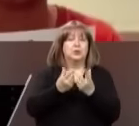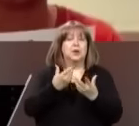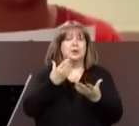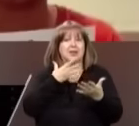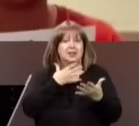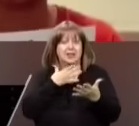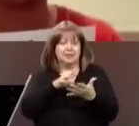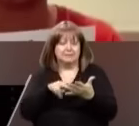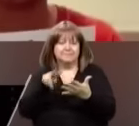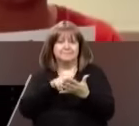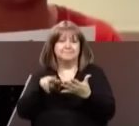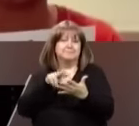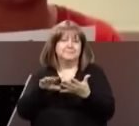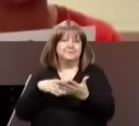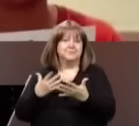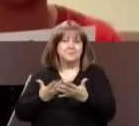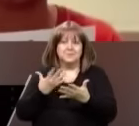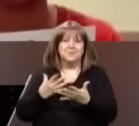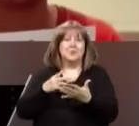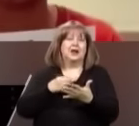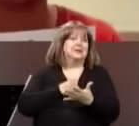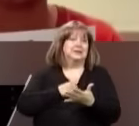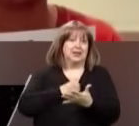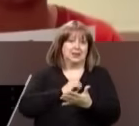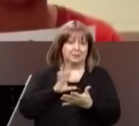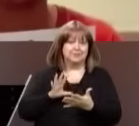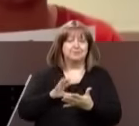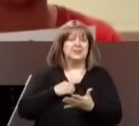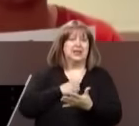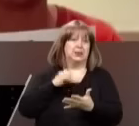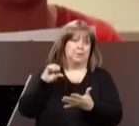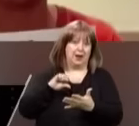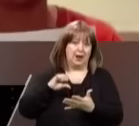Fue el caso Lucio. ¿Cree que tienen que estar separadas las acusadas?